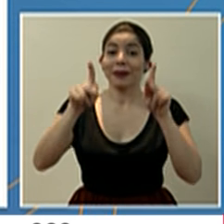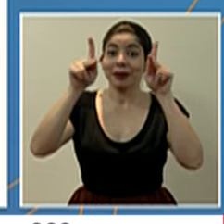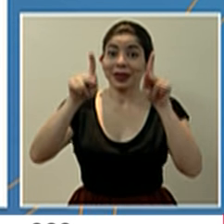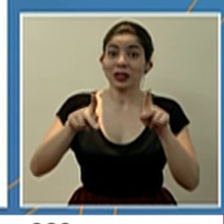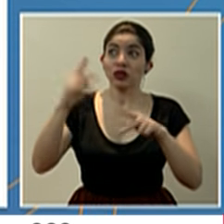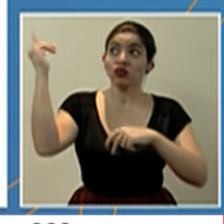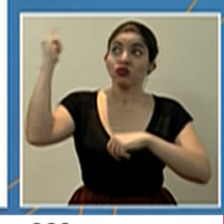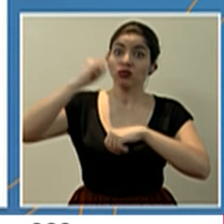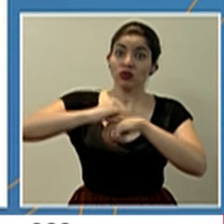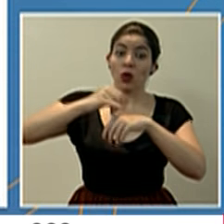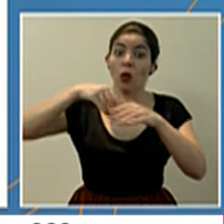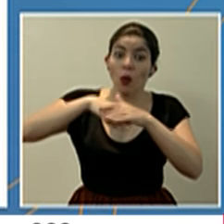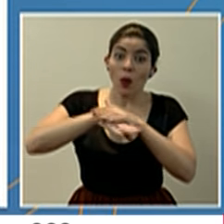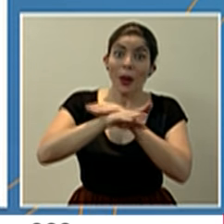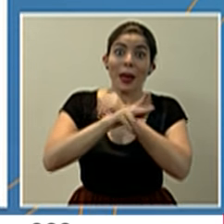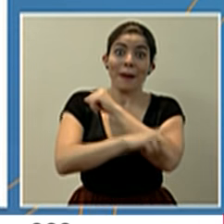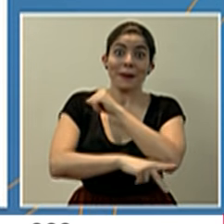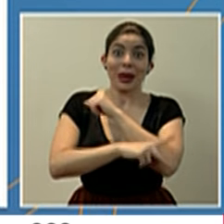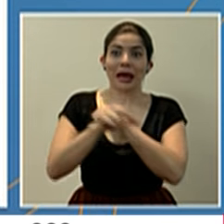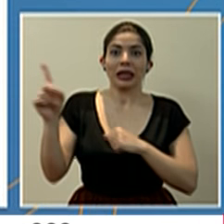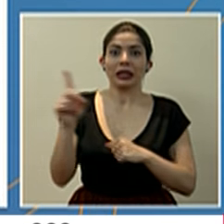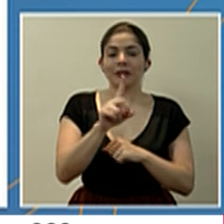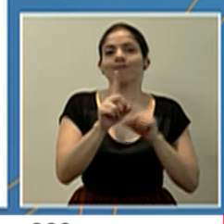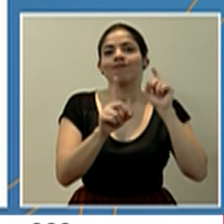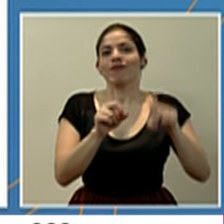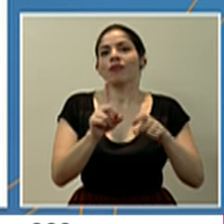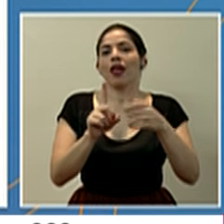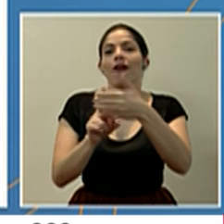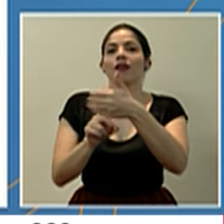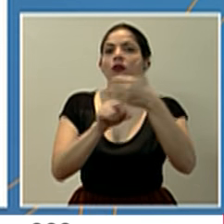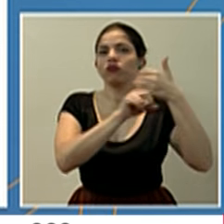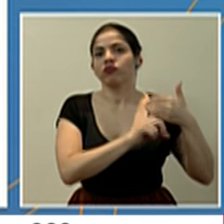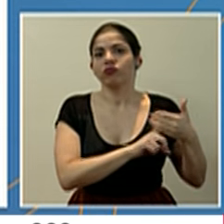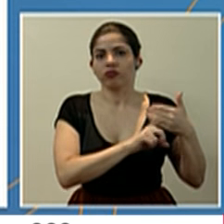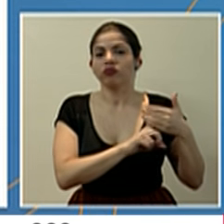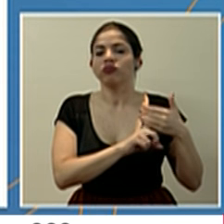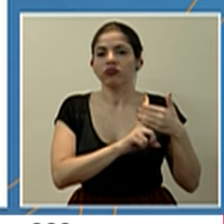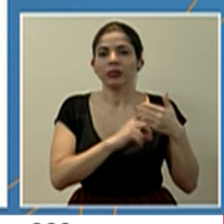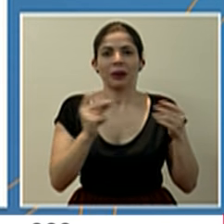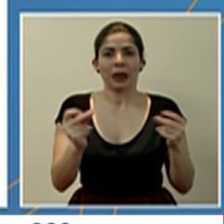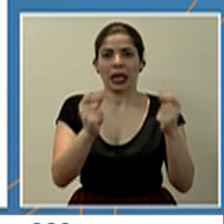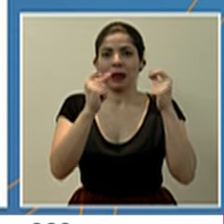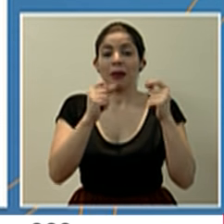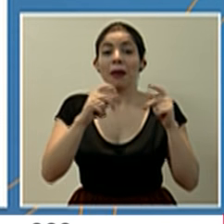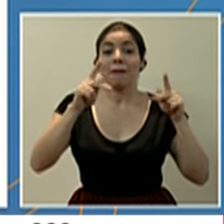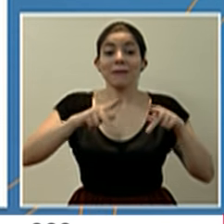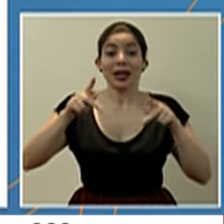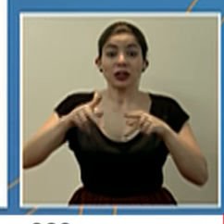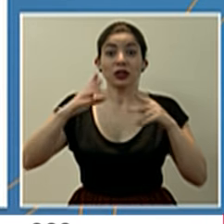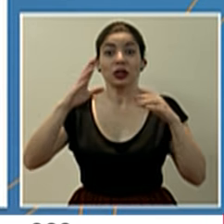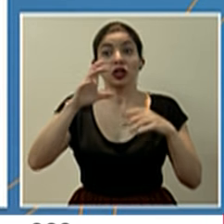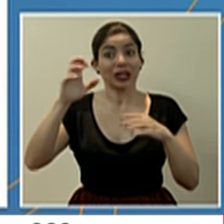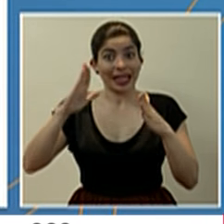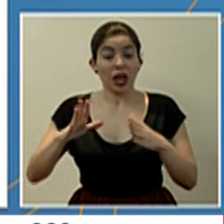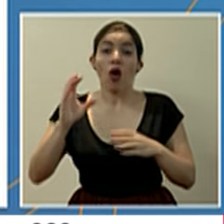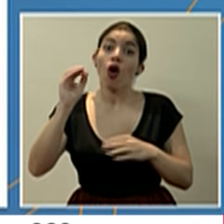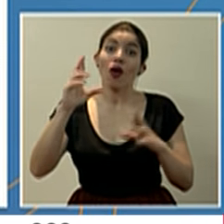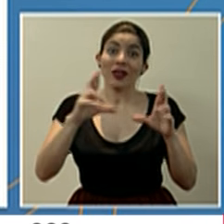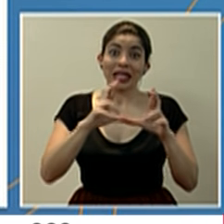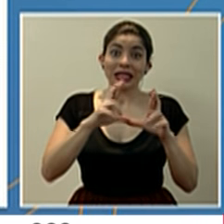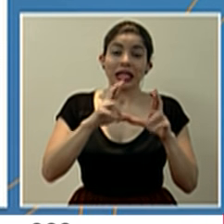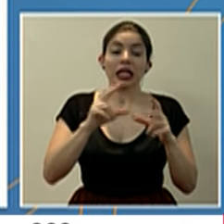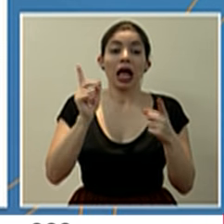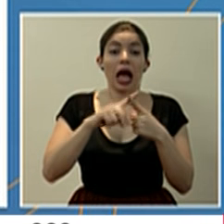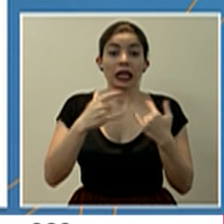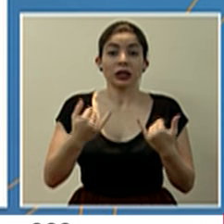al país, inmediatamente pasaba a cuarentena, en el caso de los nacionales o residentes permanentes. Se han girado hasta